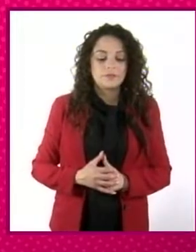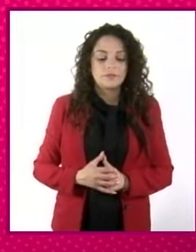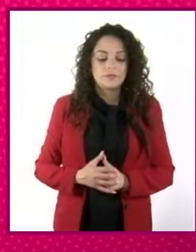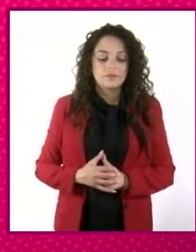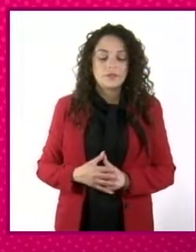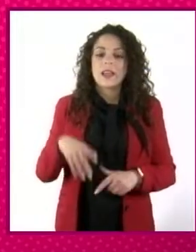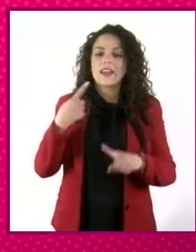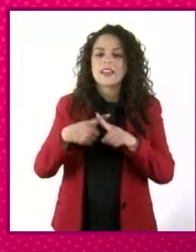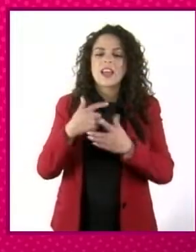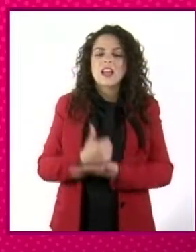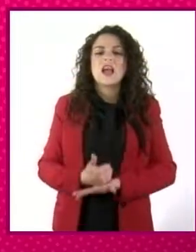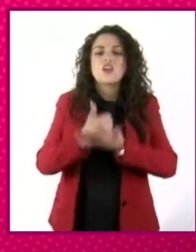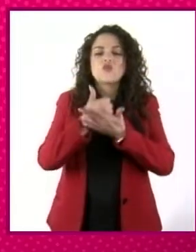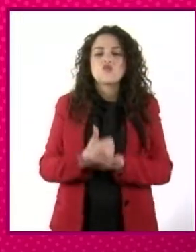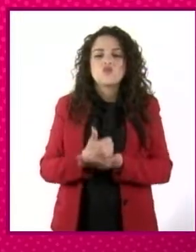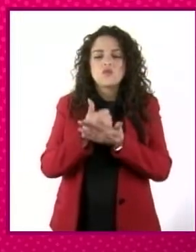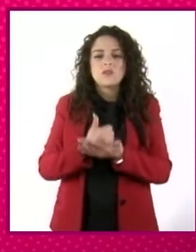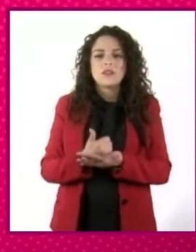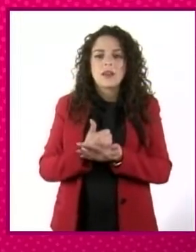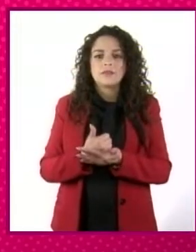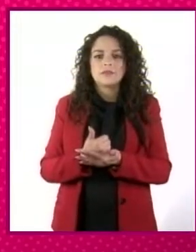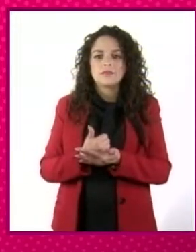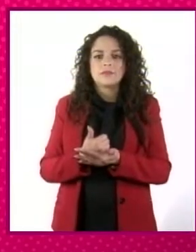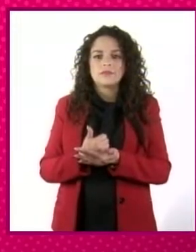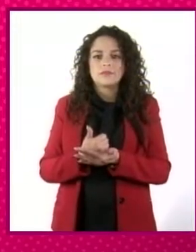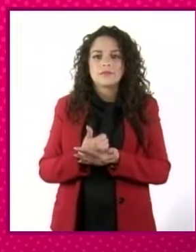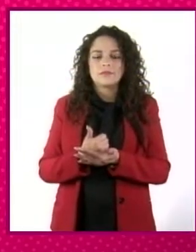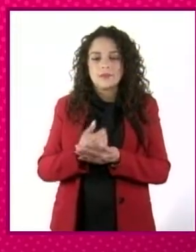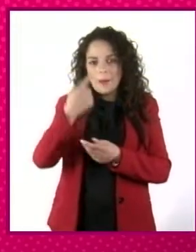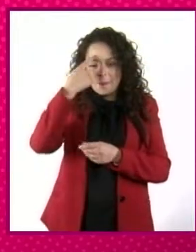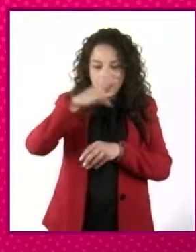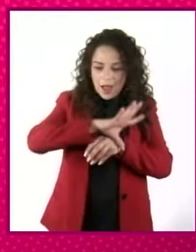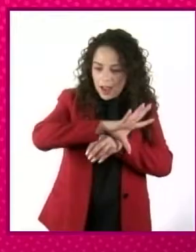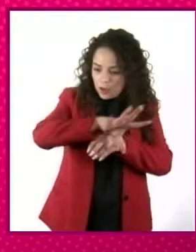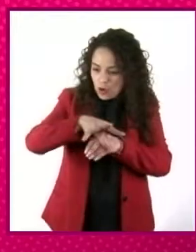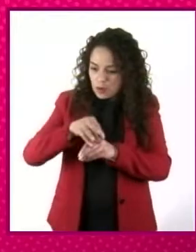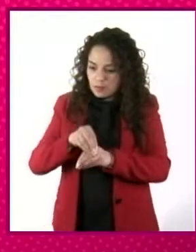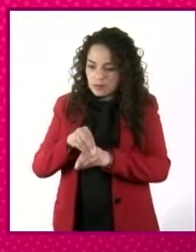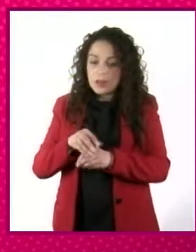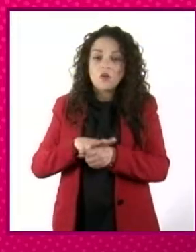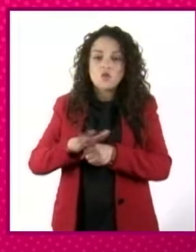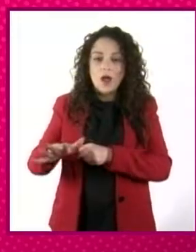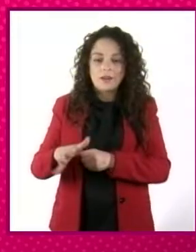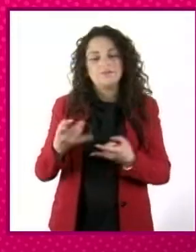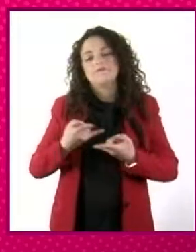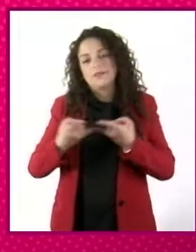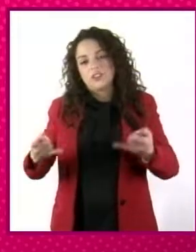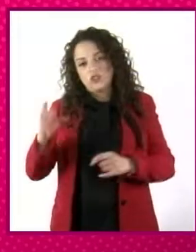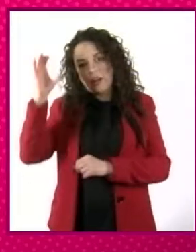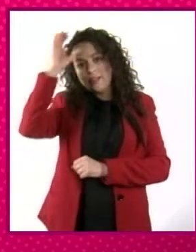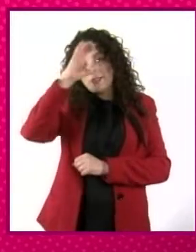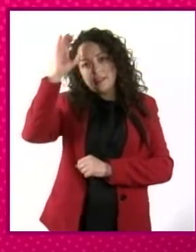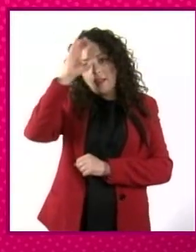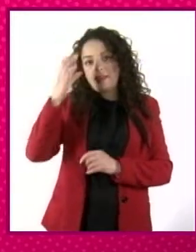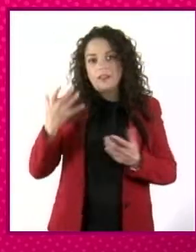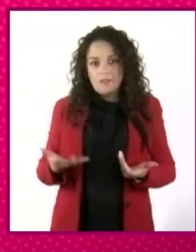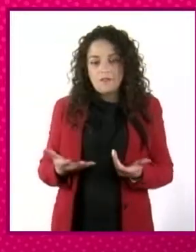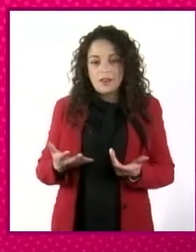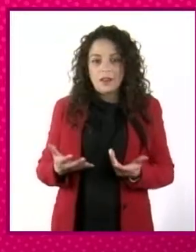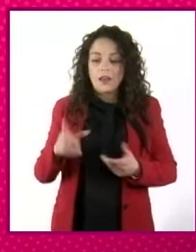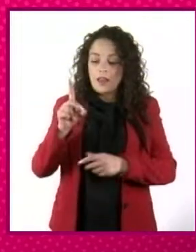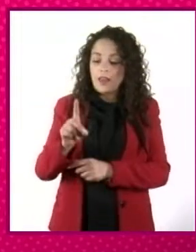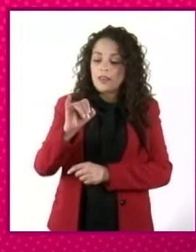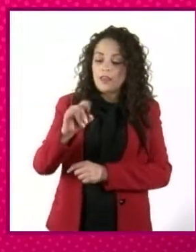quien ayuda a complementarla, quien nos acerca más a esta historia, es la historia científica. Digamos que la historia didáctica puede